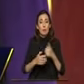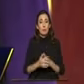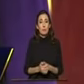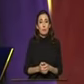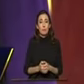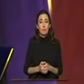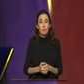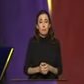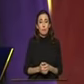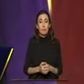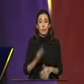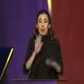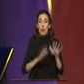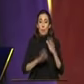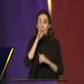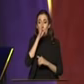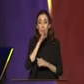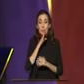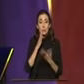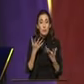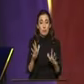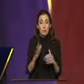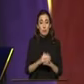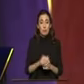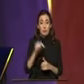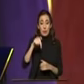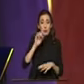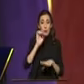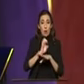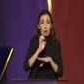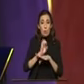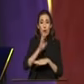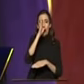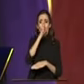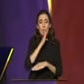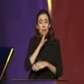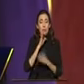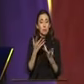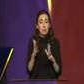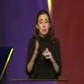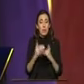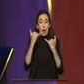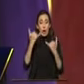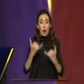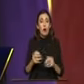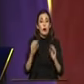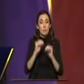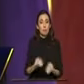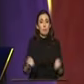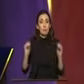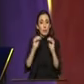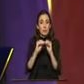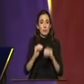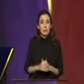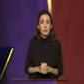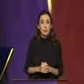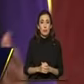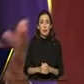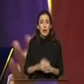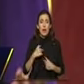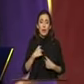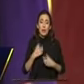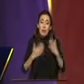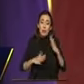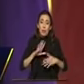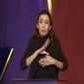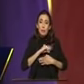tanta tolerancia. Pocas veces en el país ha habido tanta tolerancia como ahora. La verdad es que estaba reprimido, a lo mejor